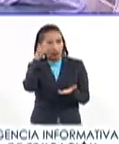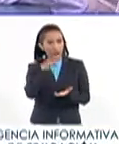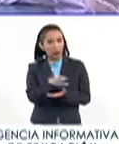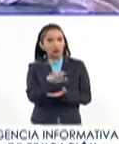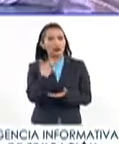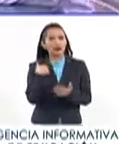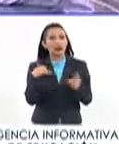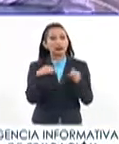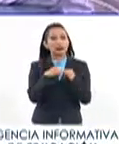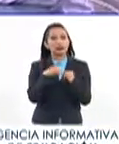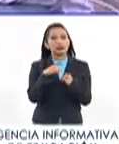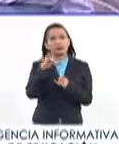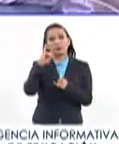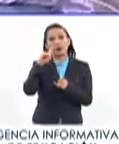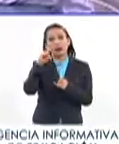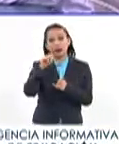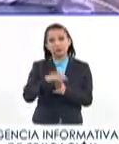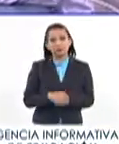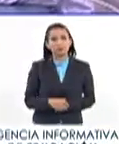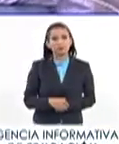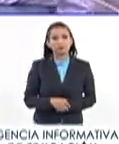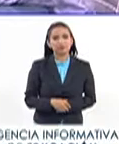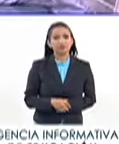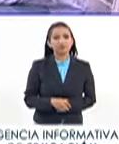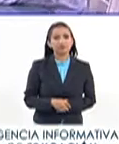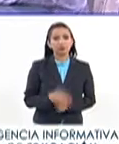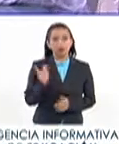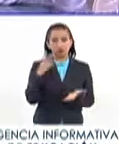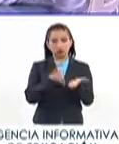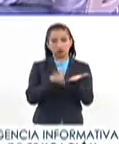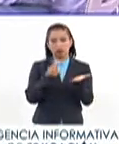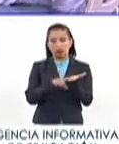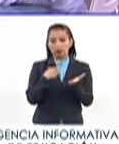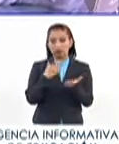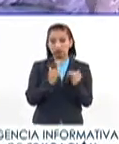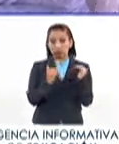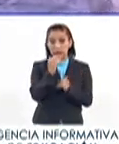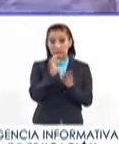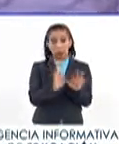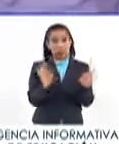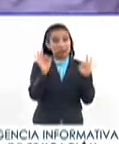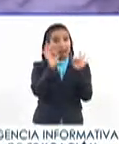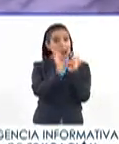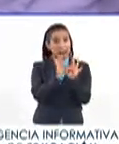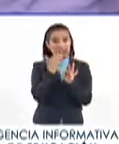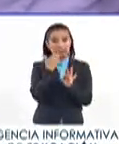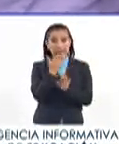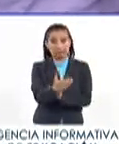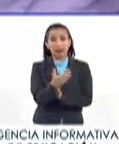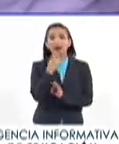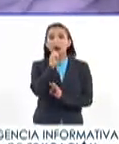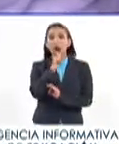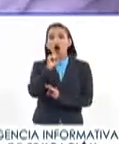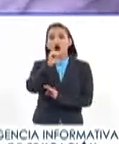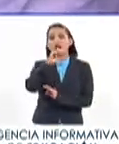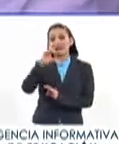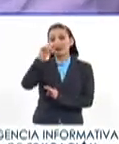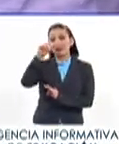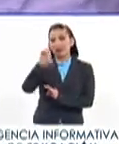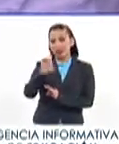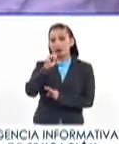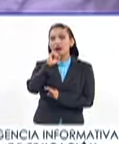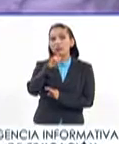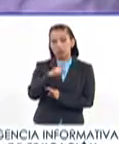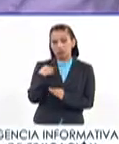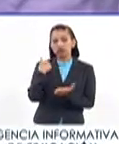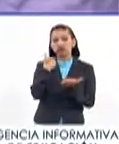director del Instituto Politécnico Nacional. Y el aval, ¿no? Que es algo súper importante. Igual que la OCDE también